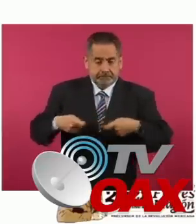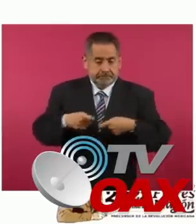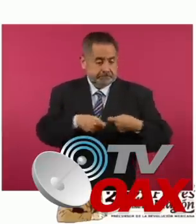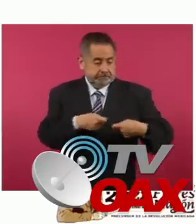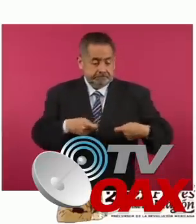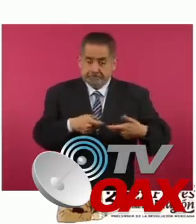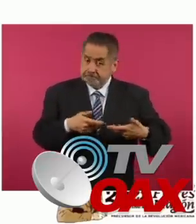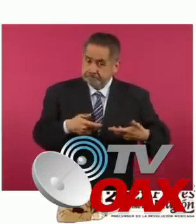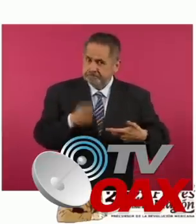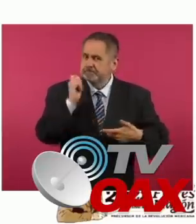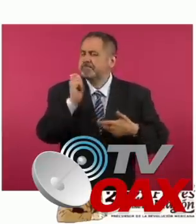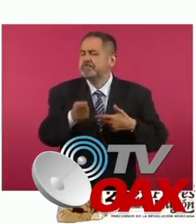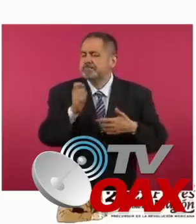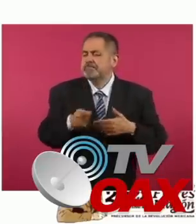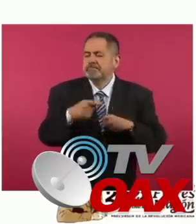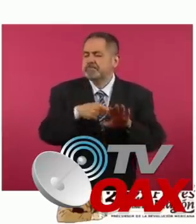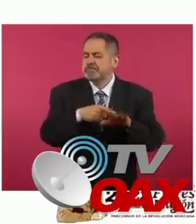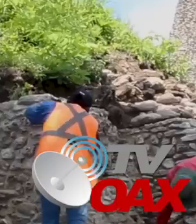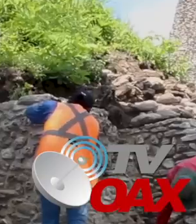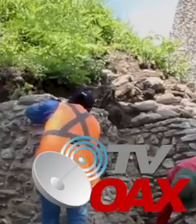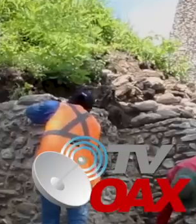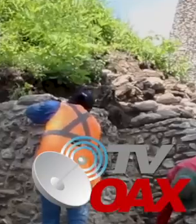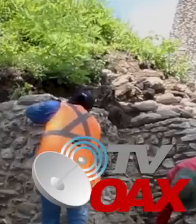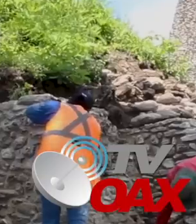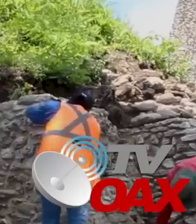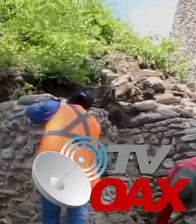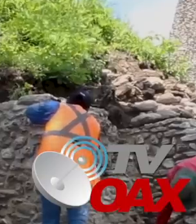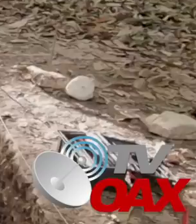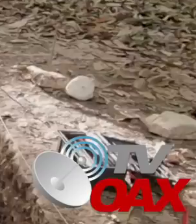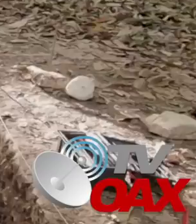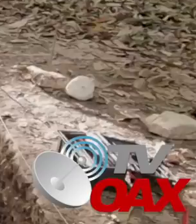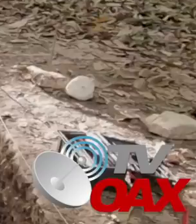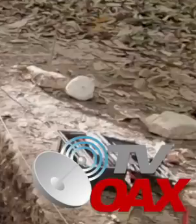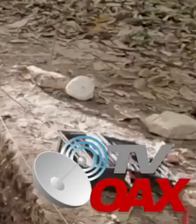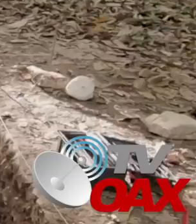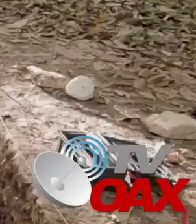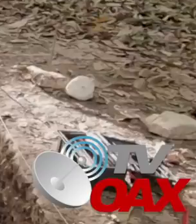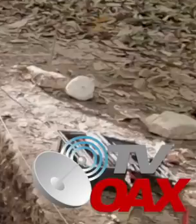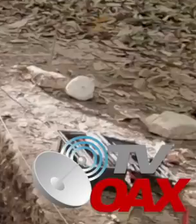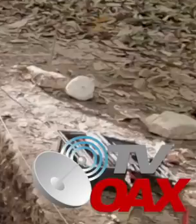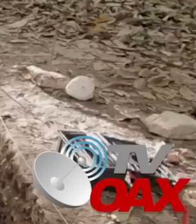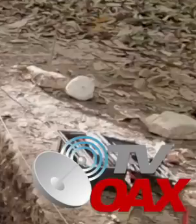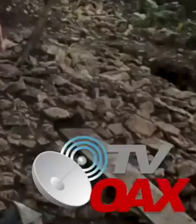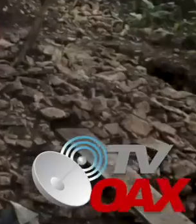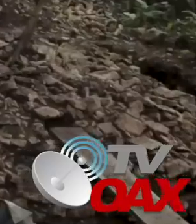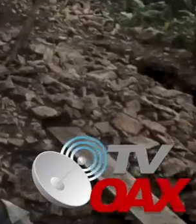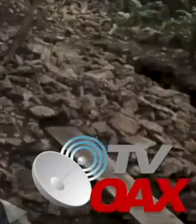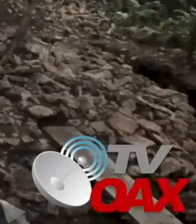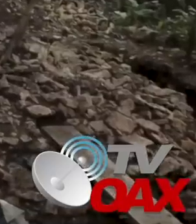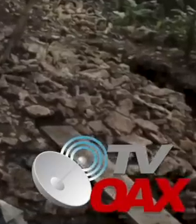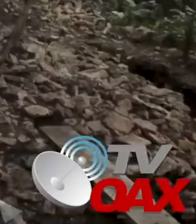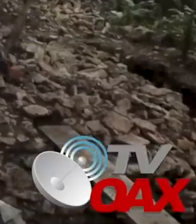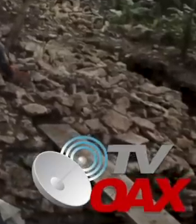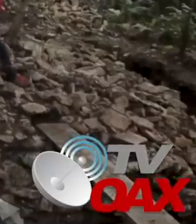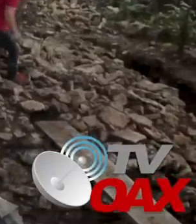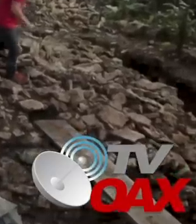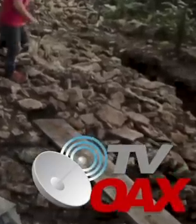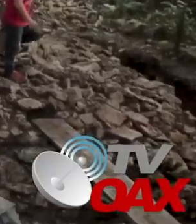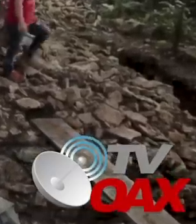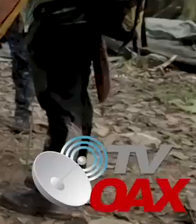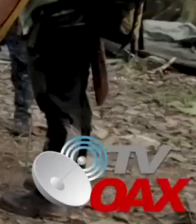representación frecuente en las regiones del puk y de los cheles